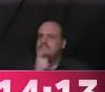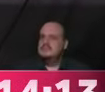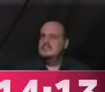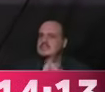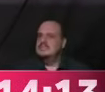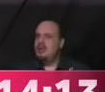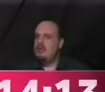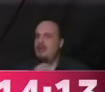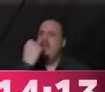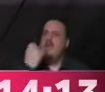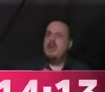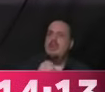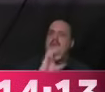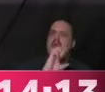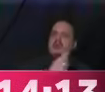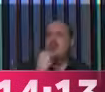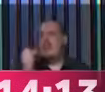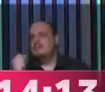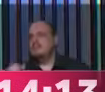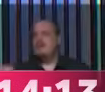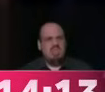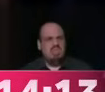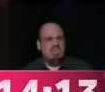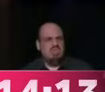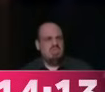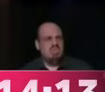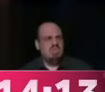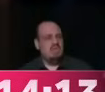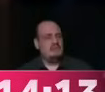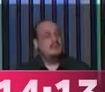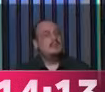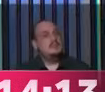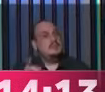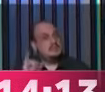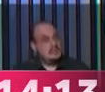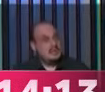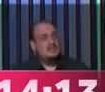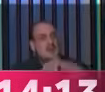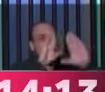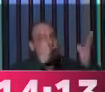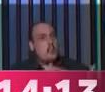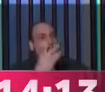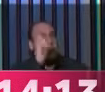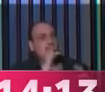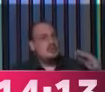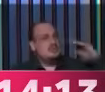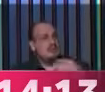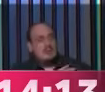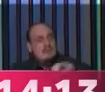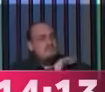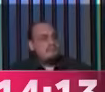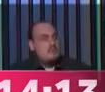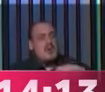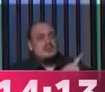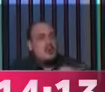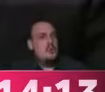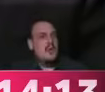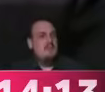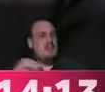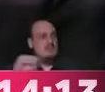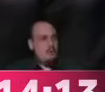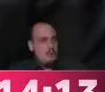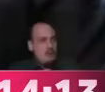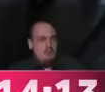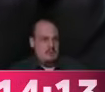fuerzas políticas que no habíamos visto en la historia reciente de ese país. Entre ellos, por supuesto, Javier Milei, que ustedes están viendo, que es este